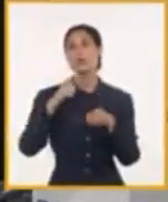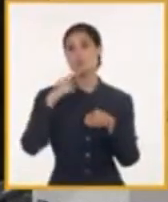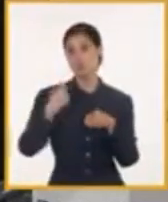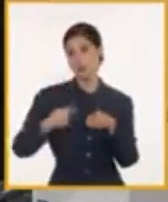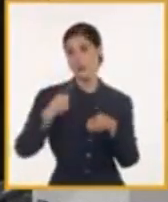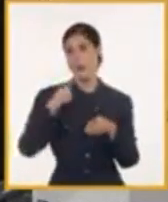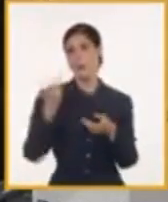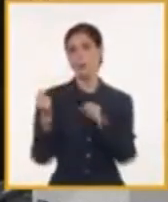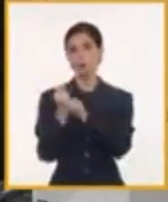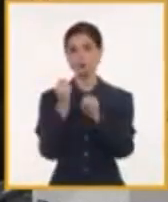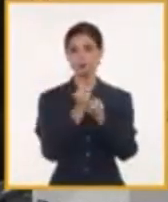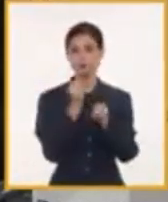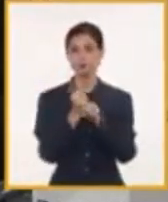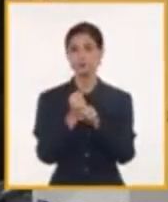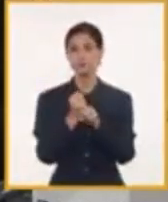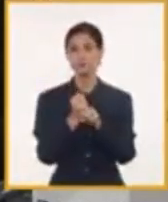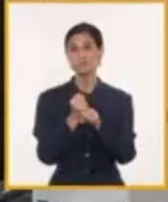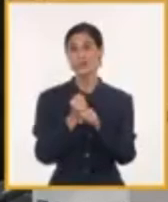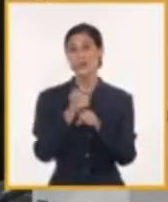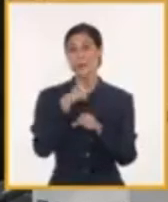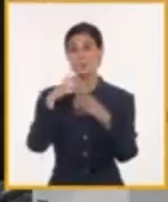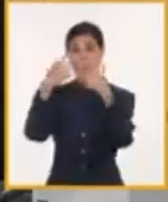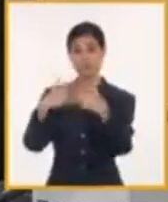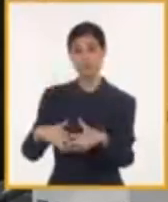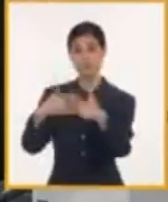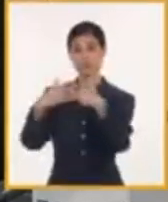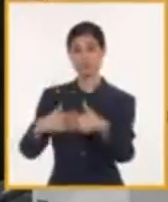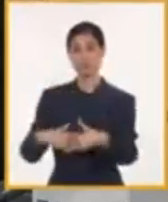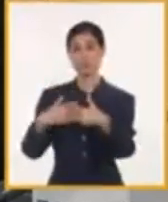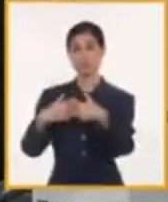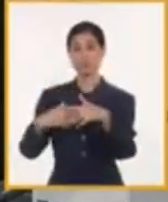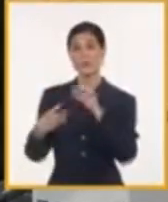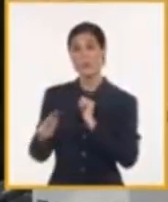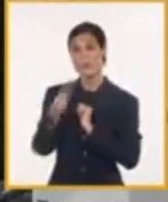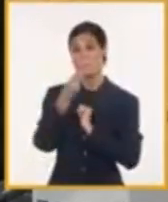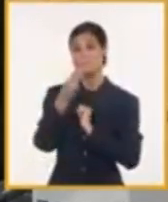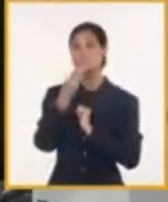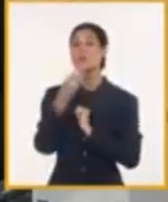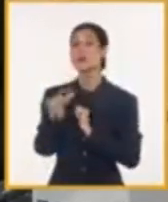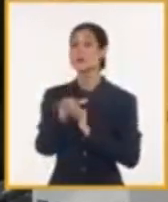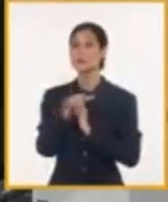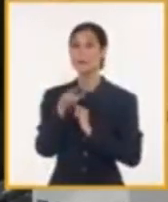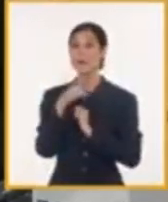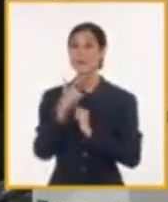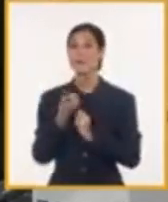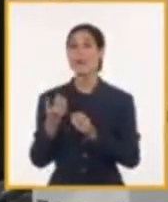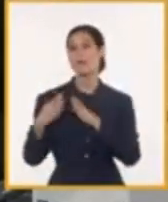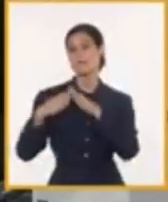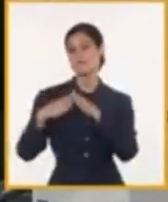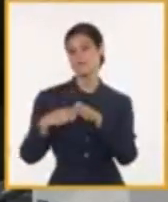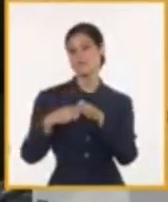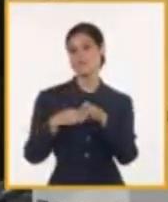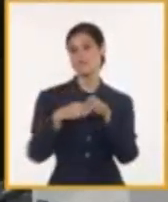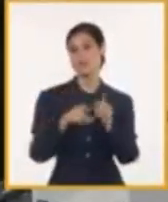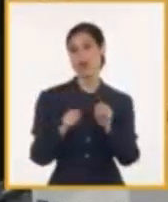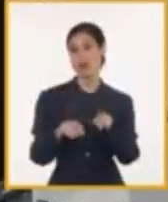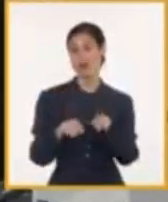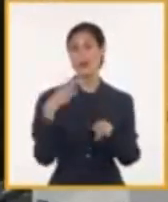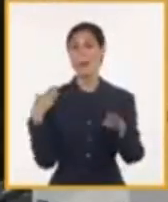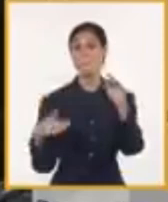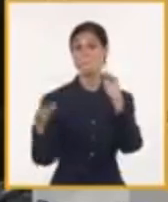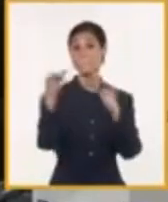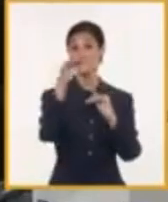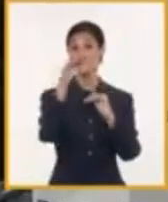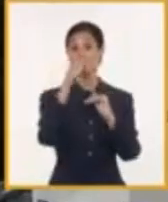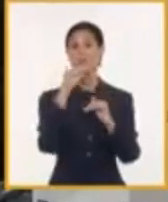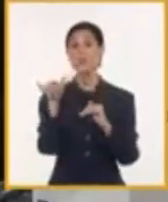de producir alimentos, pero somos un grupo exportador. Somos el grupo principal de exportación de nuestro ministerio.